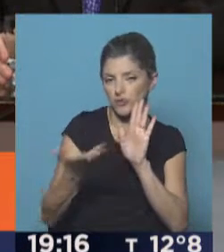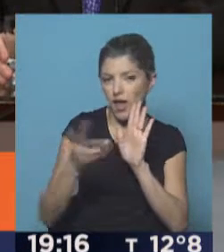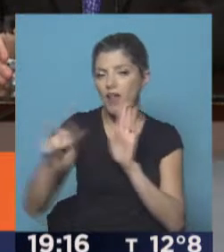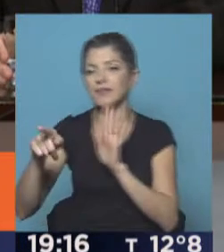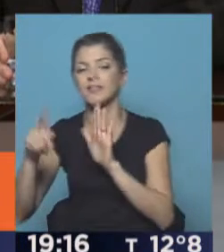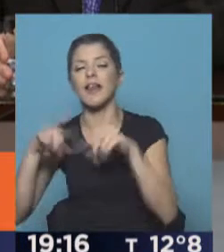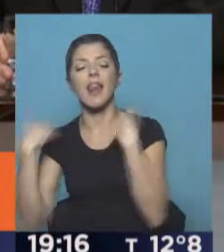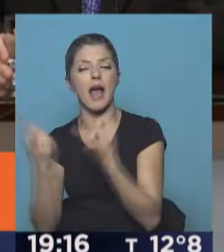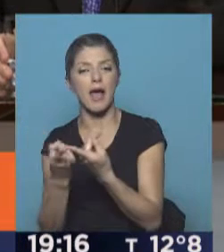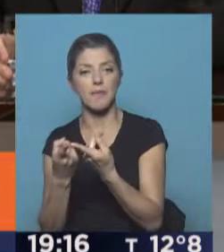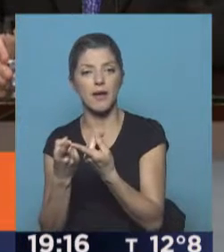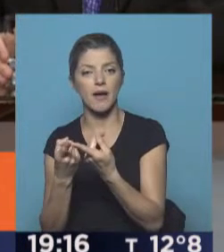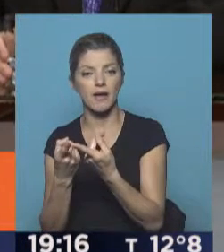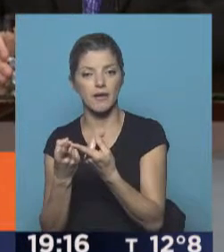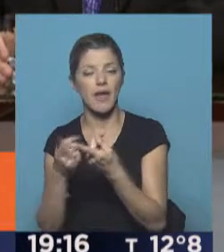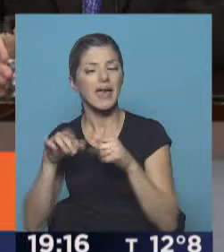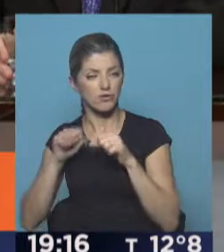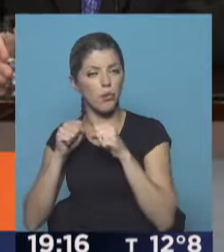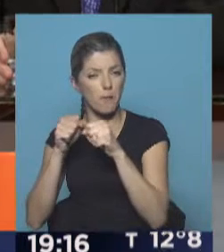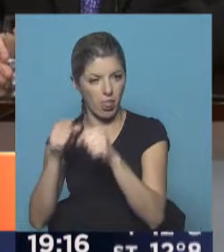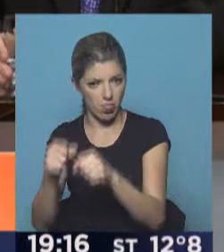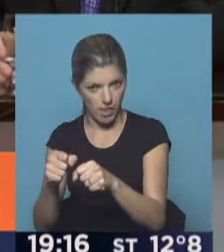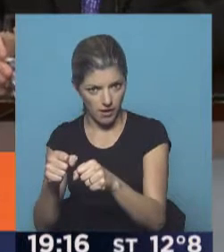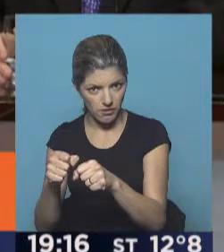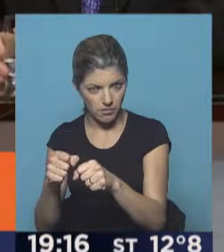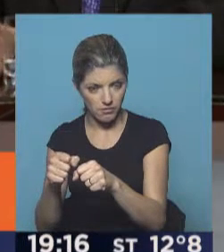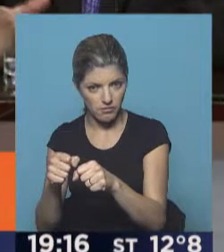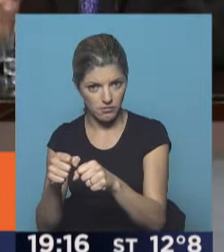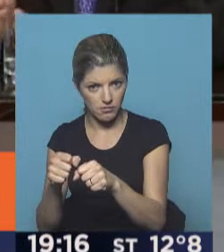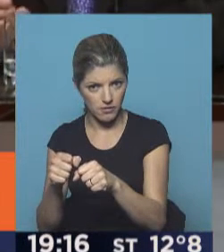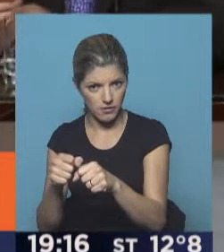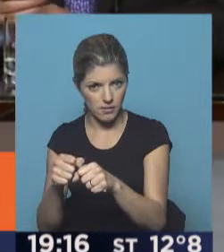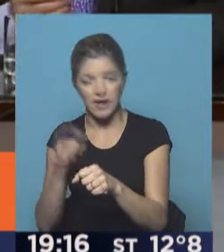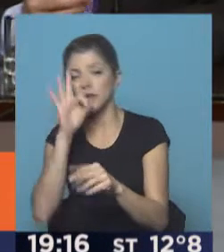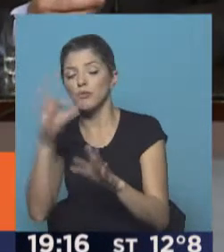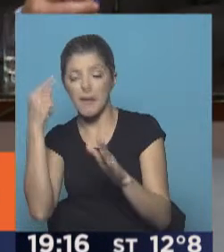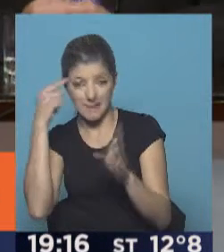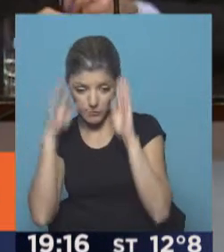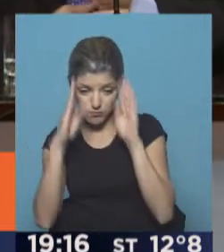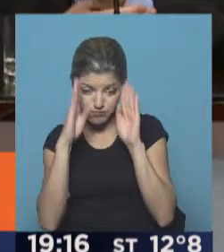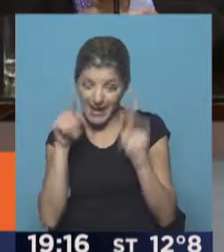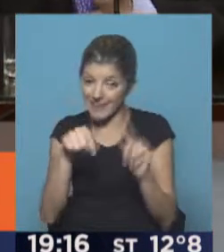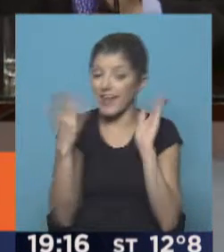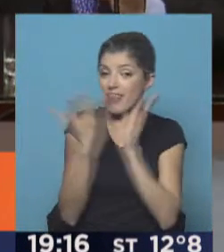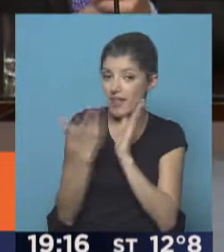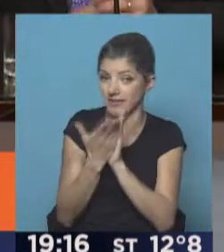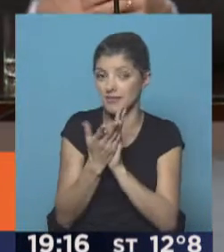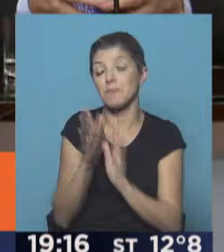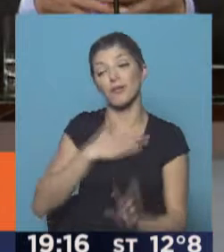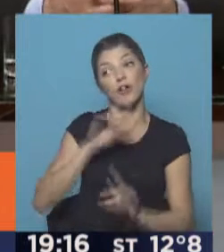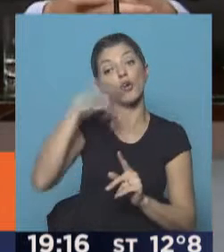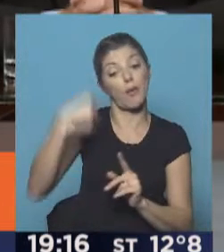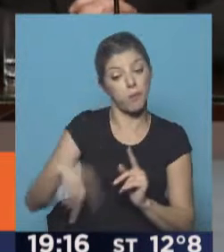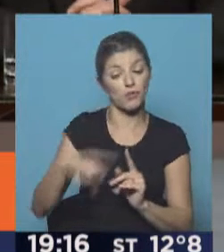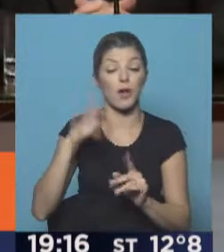de la Cámara, que dejó sin efecto la resolución sin tener en cuenta esa cuestión y desde nuestro punto de vista algunas otras.